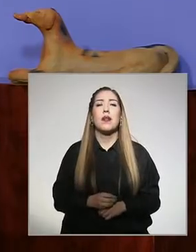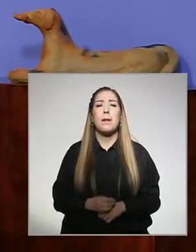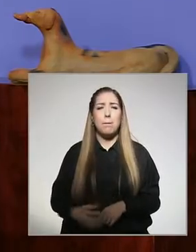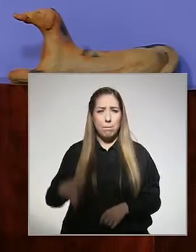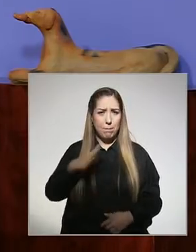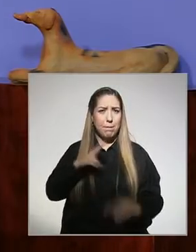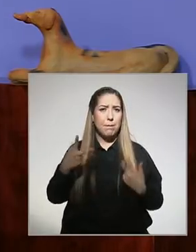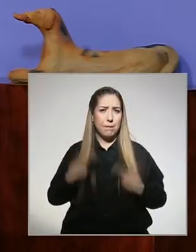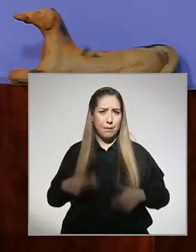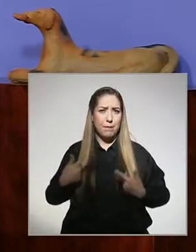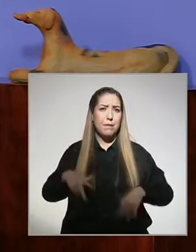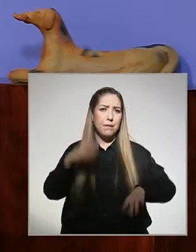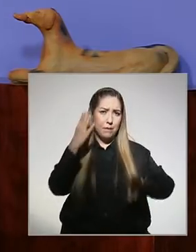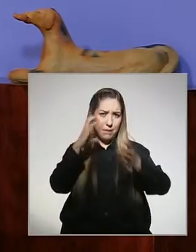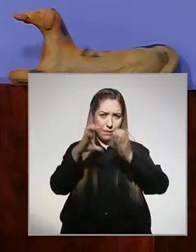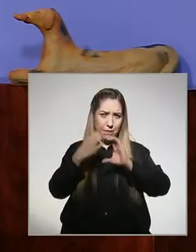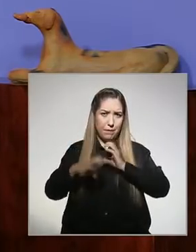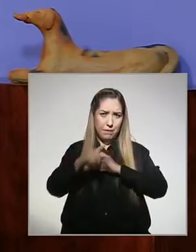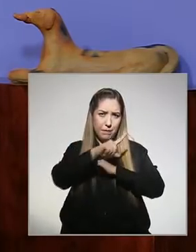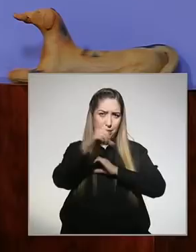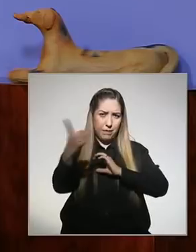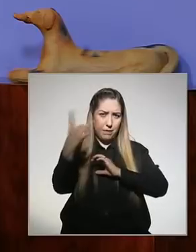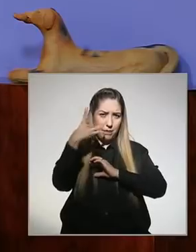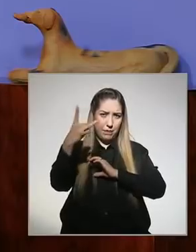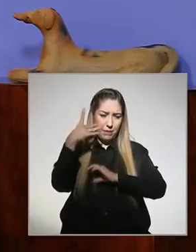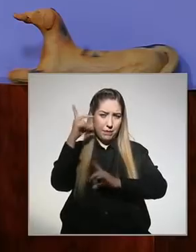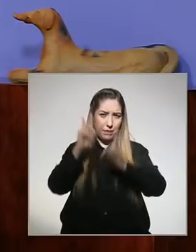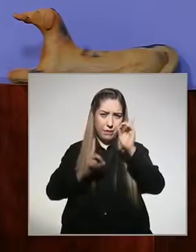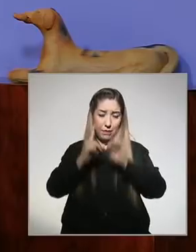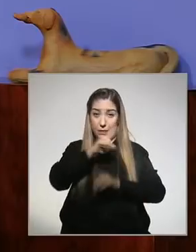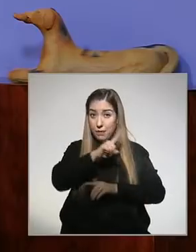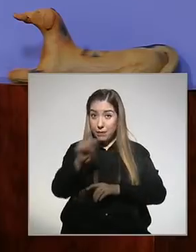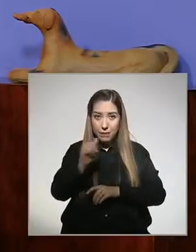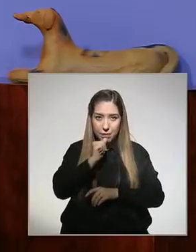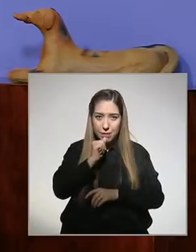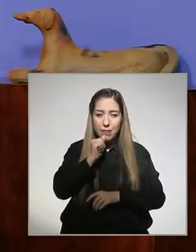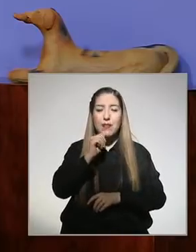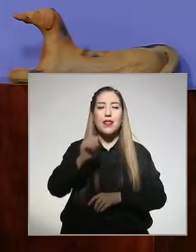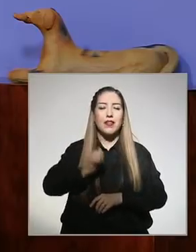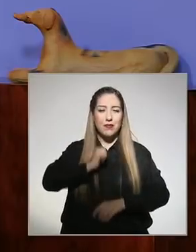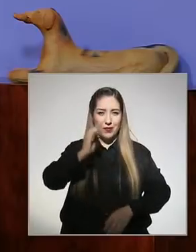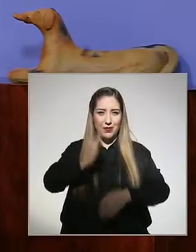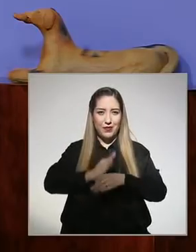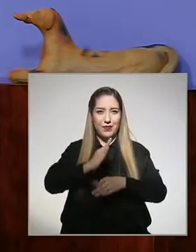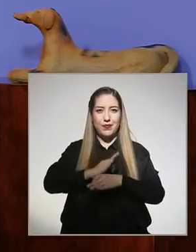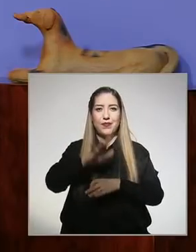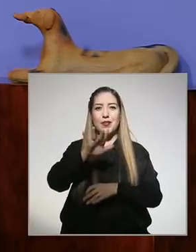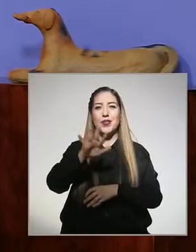sus experiencias y claro, nos dan sus dudas. Ustedes, si no han participado, aún pueden hacerlo.